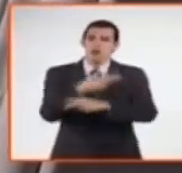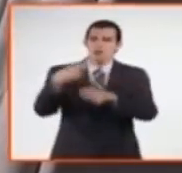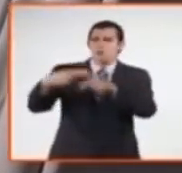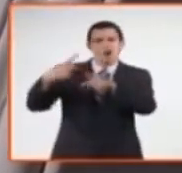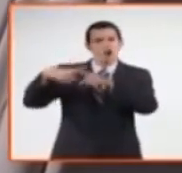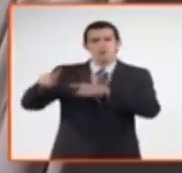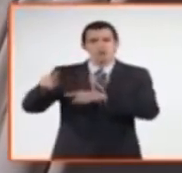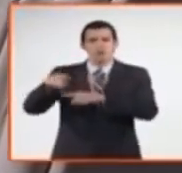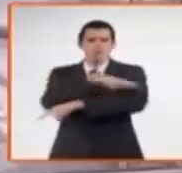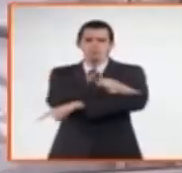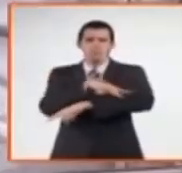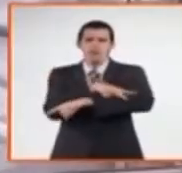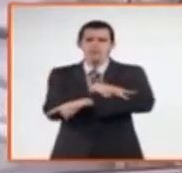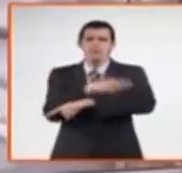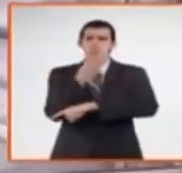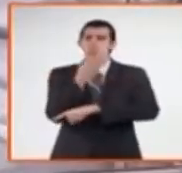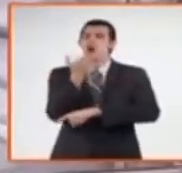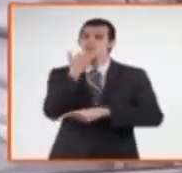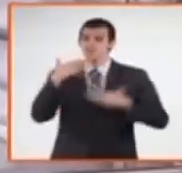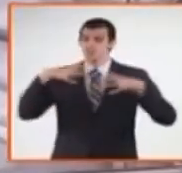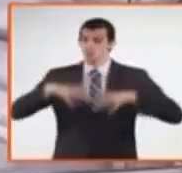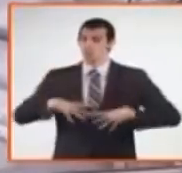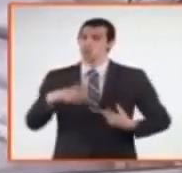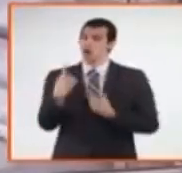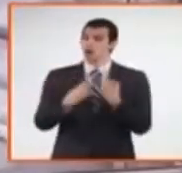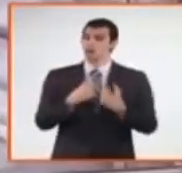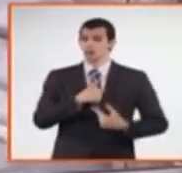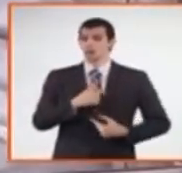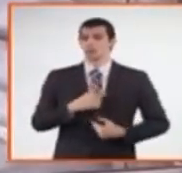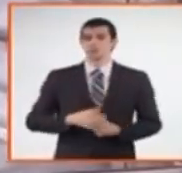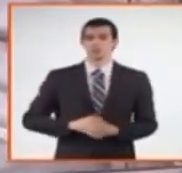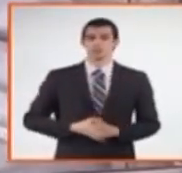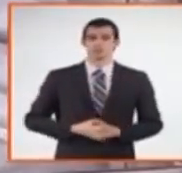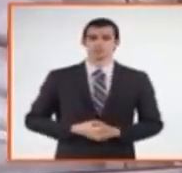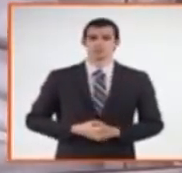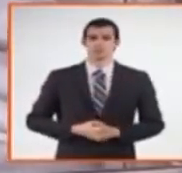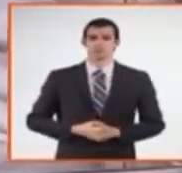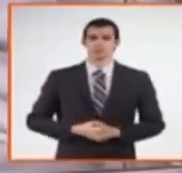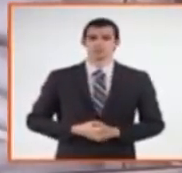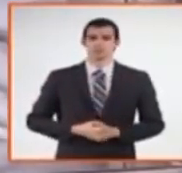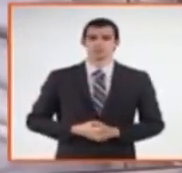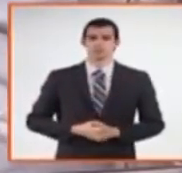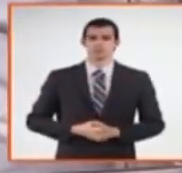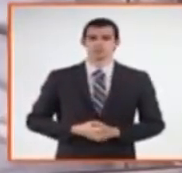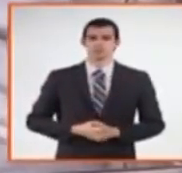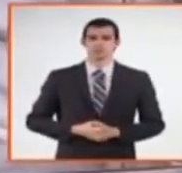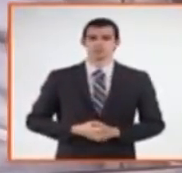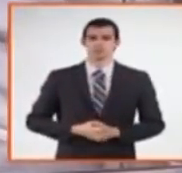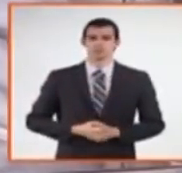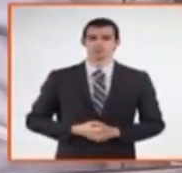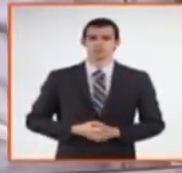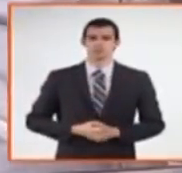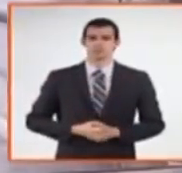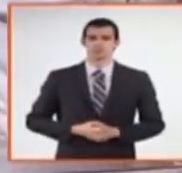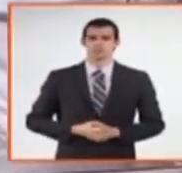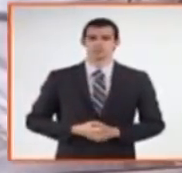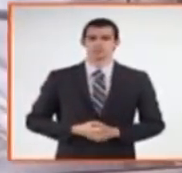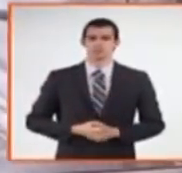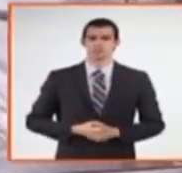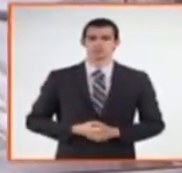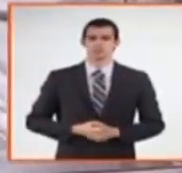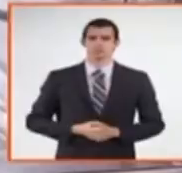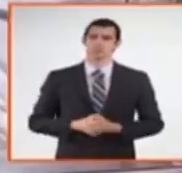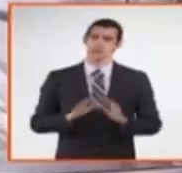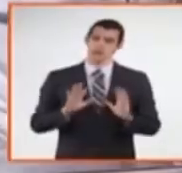cosas podemos desarrollar los conceptos de inmunidad de un refuerzo inmunidad preexistente inmunidad preexistente también la que